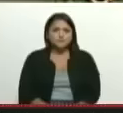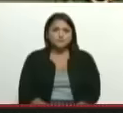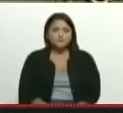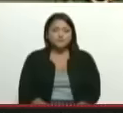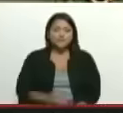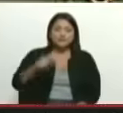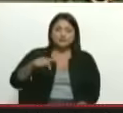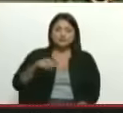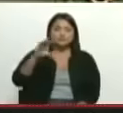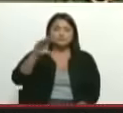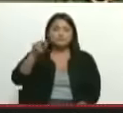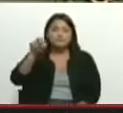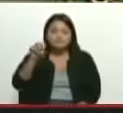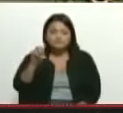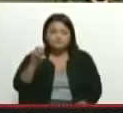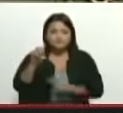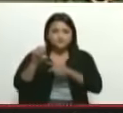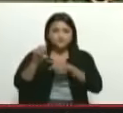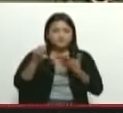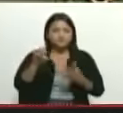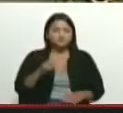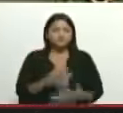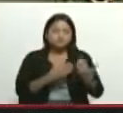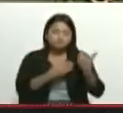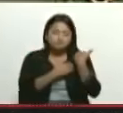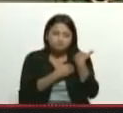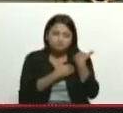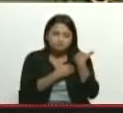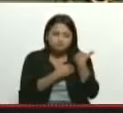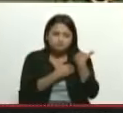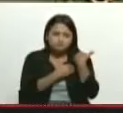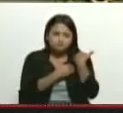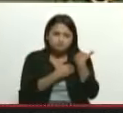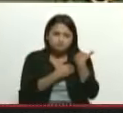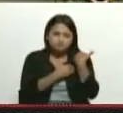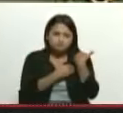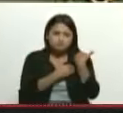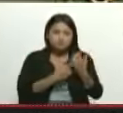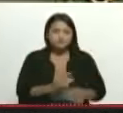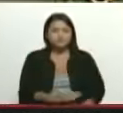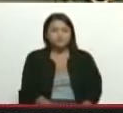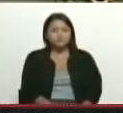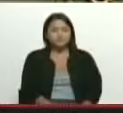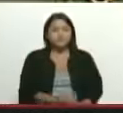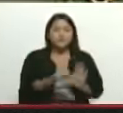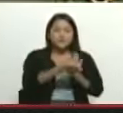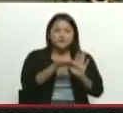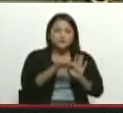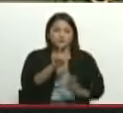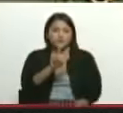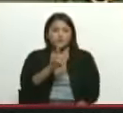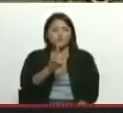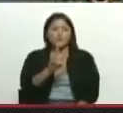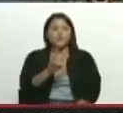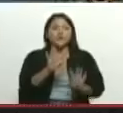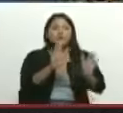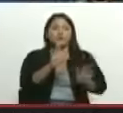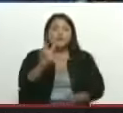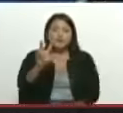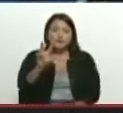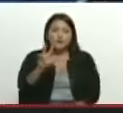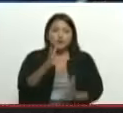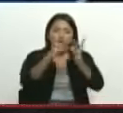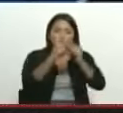Consejo Nacional Electoral, en ejercicio de las atribuciones conferidas en el artículo 293,